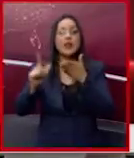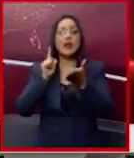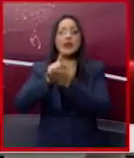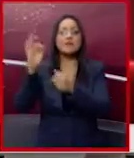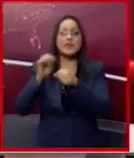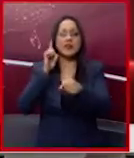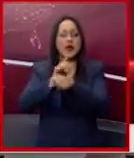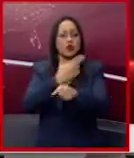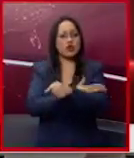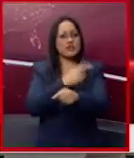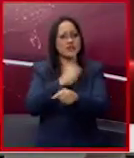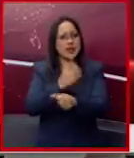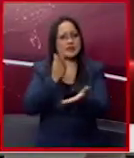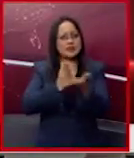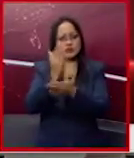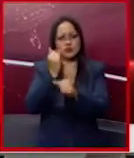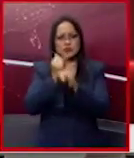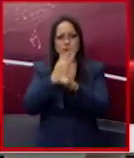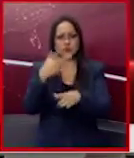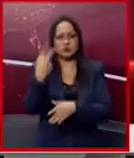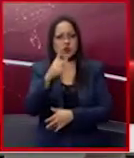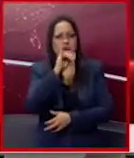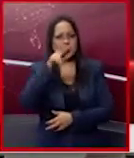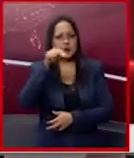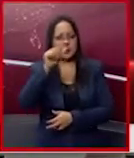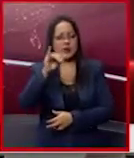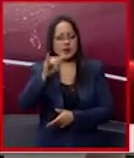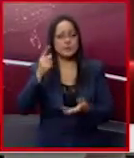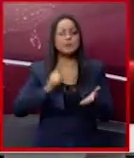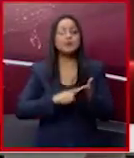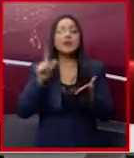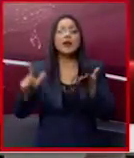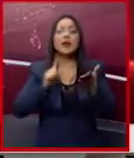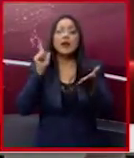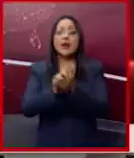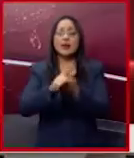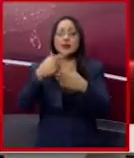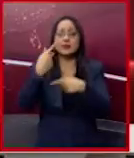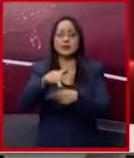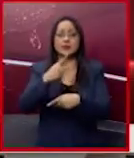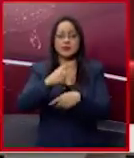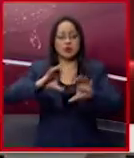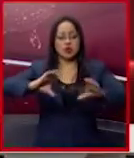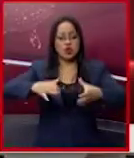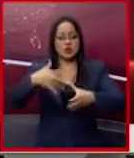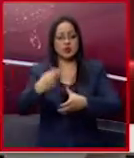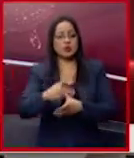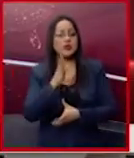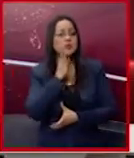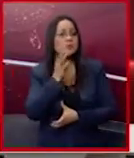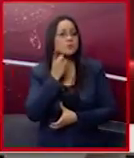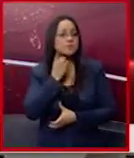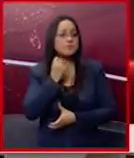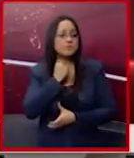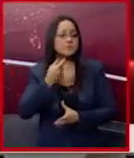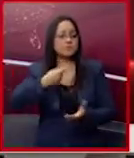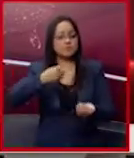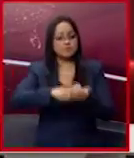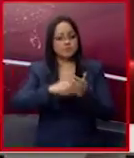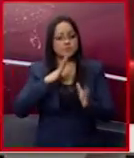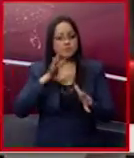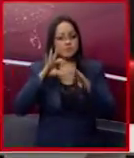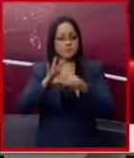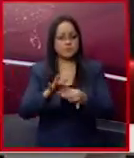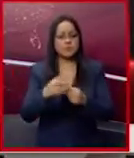Federal de Transparencia y Acceso a la Información Pública y de la Ley Orgánica del Congreso General de los Estados Unidos